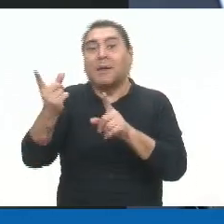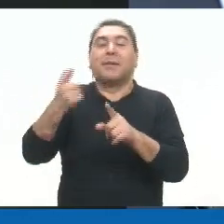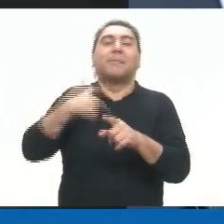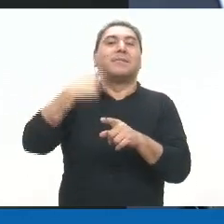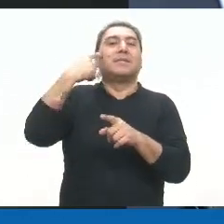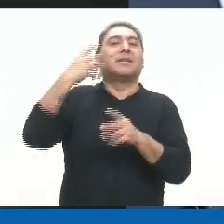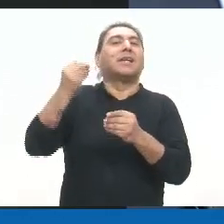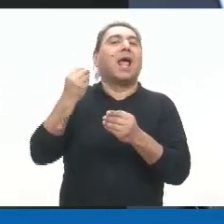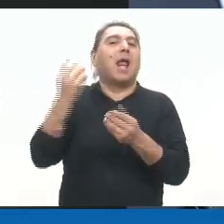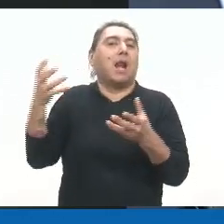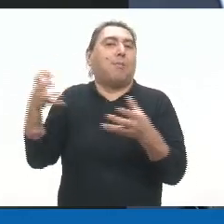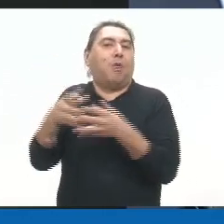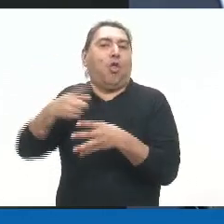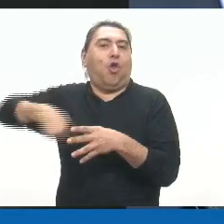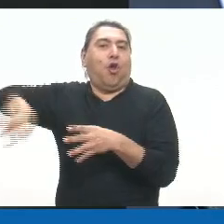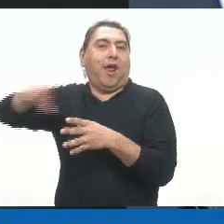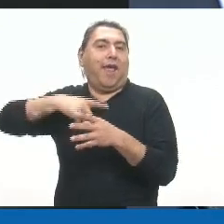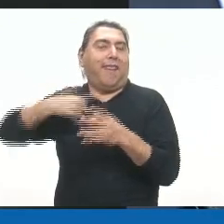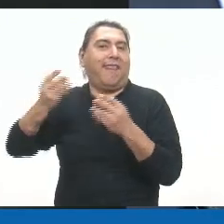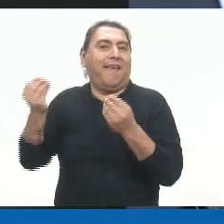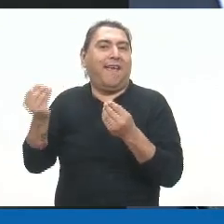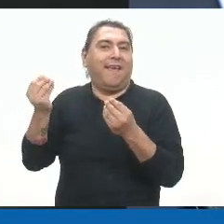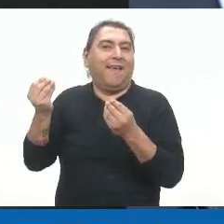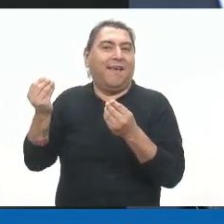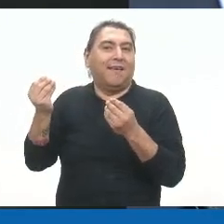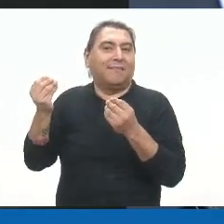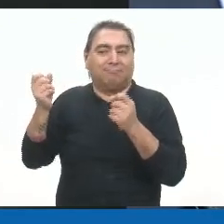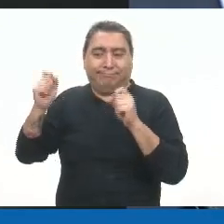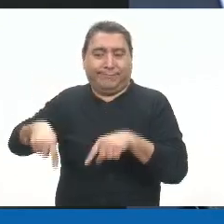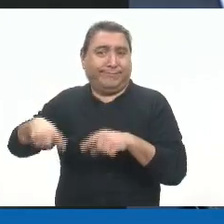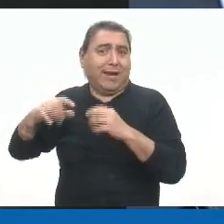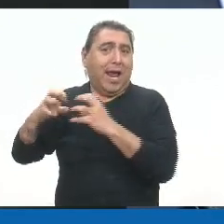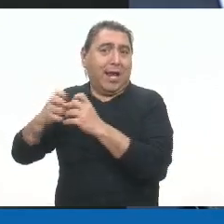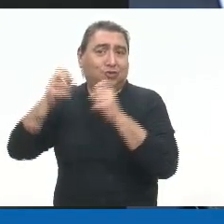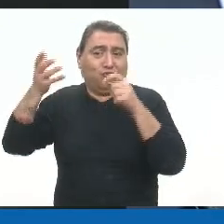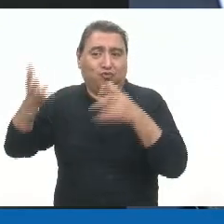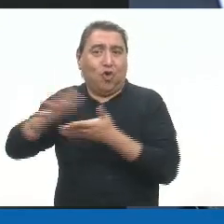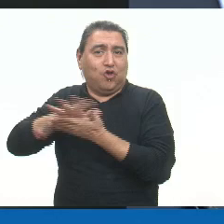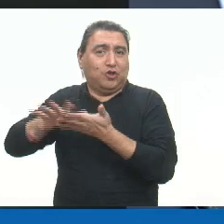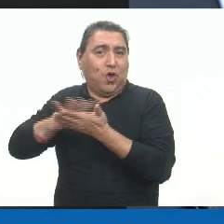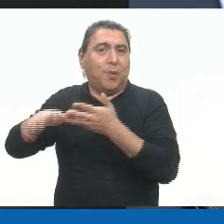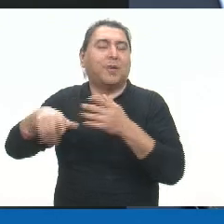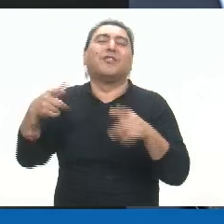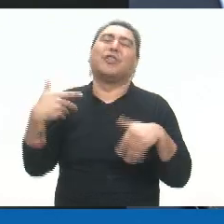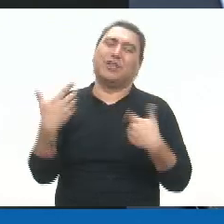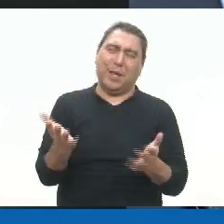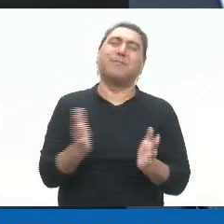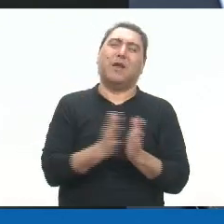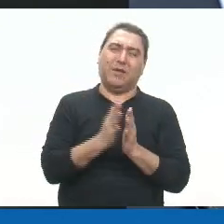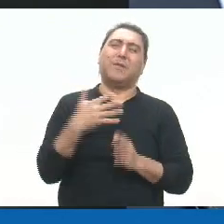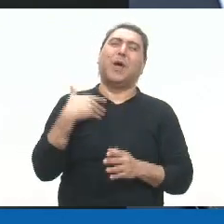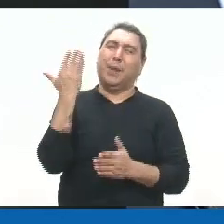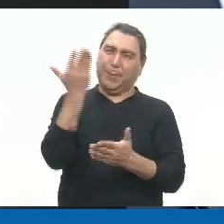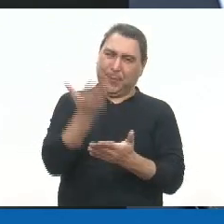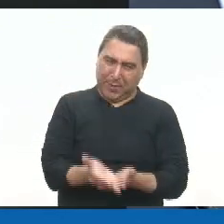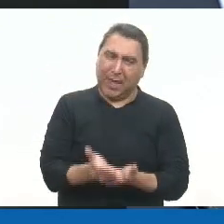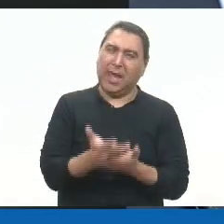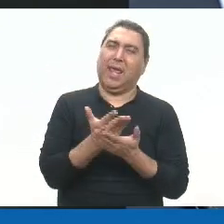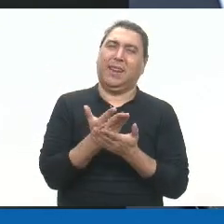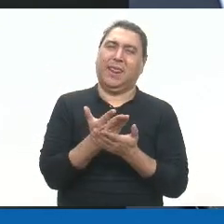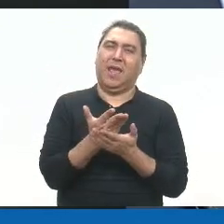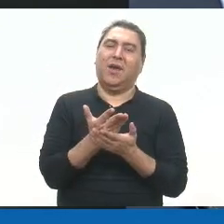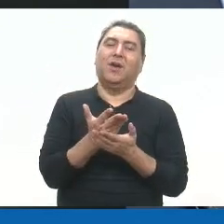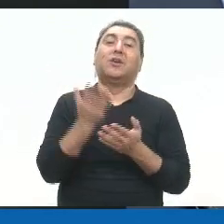moción de nuestro bloque de tratamiento sobre tablas así que por favor Le pido ponga consideración la moción